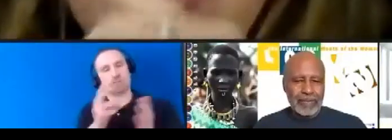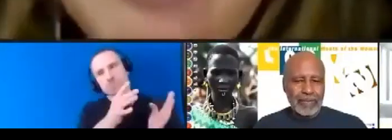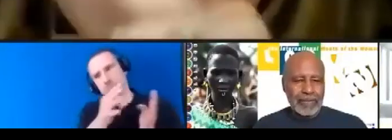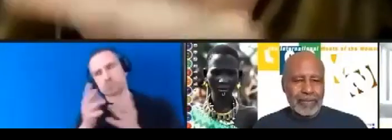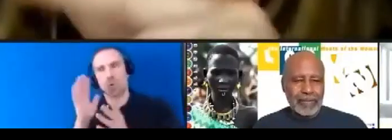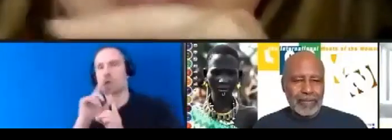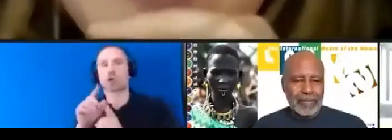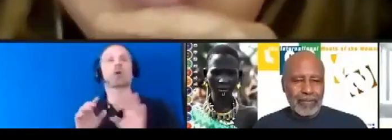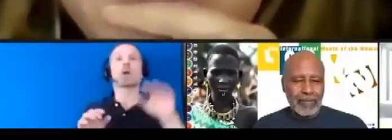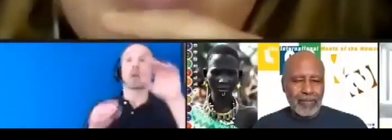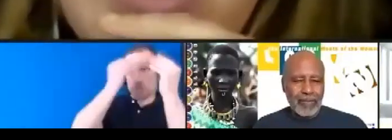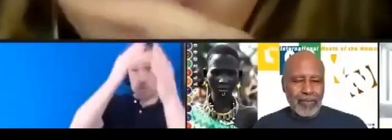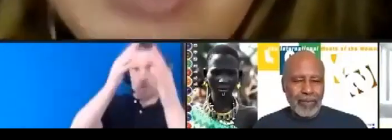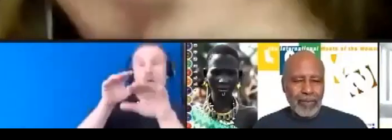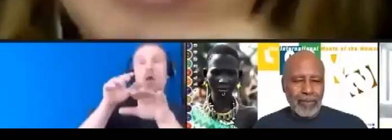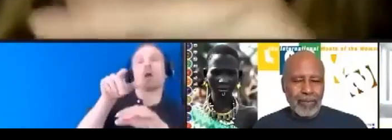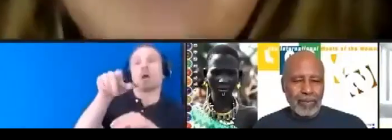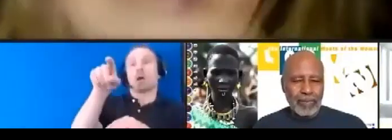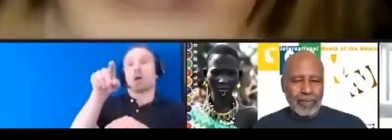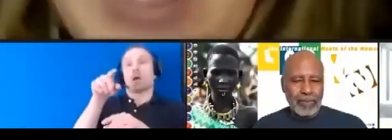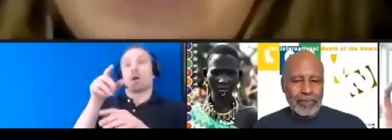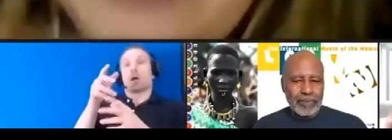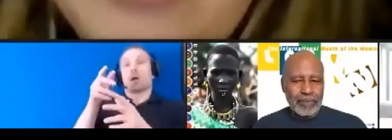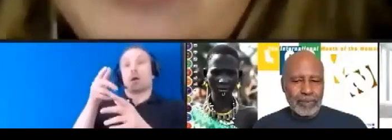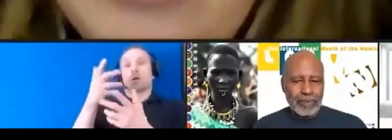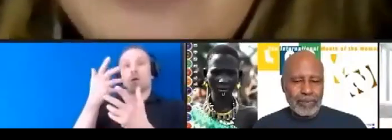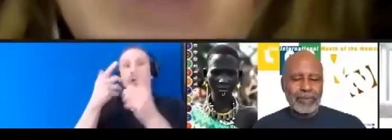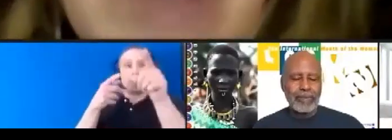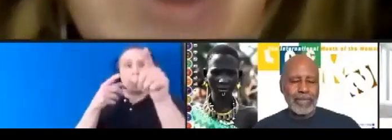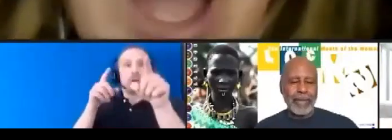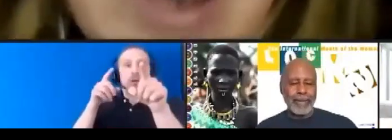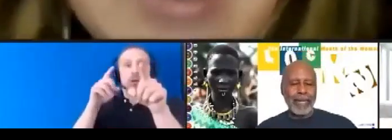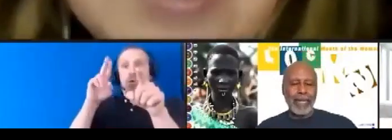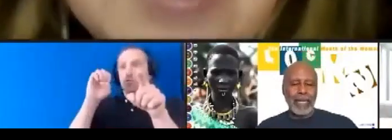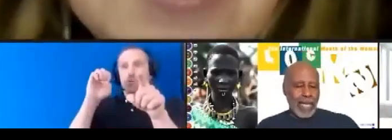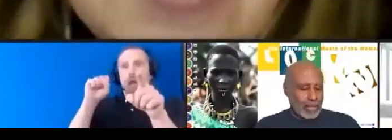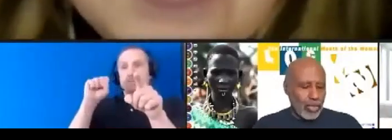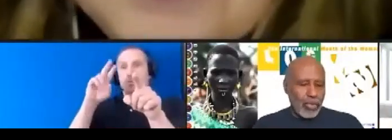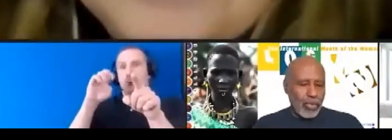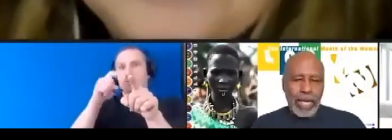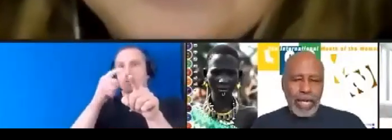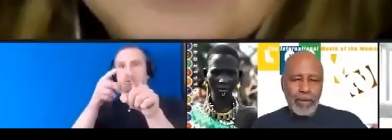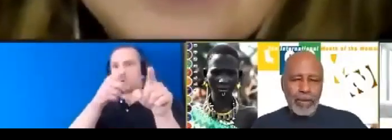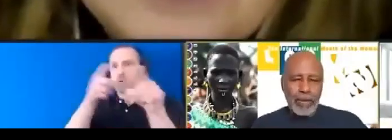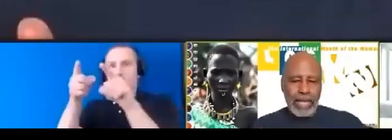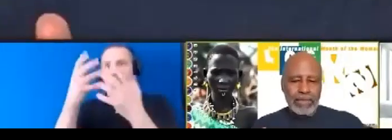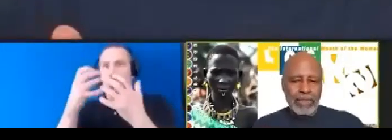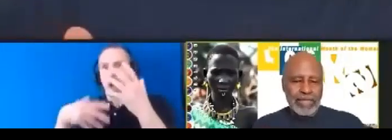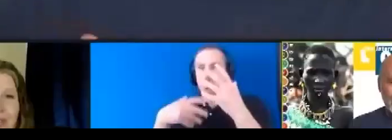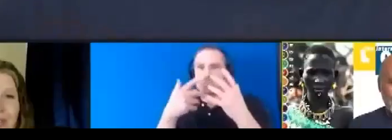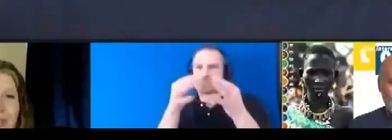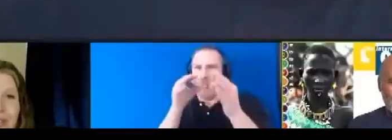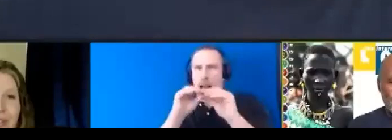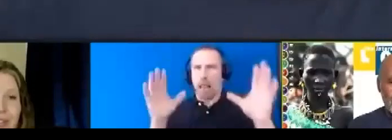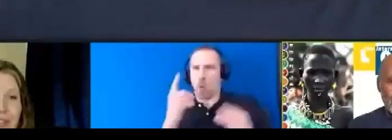si red siemens también quiere dirigirse y clarificar o hacer claro a clarificar un